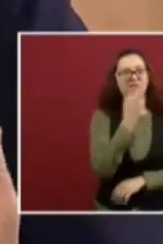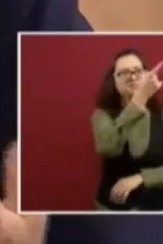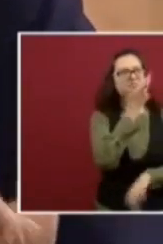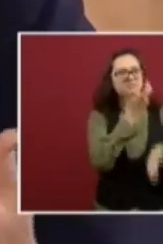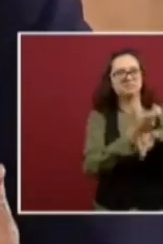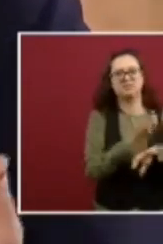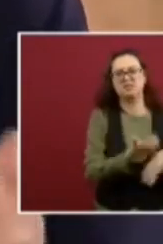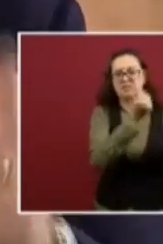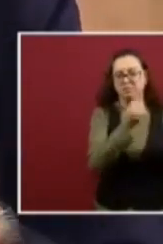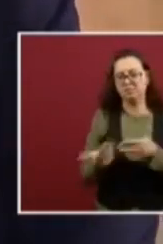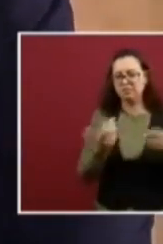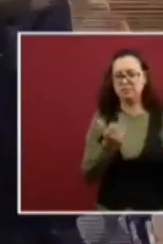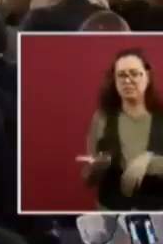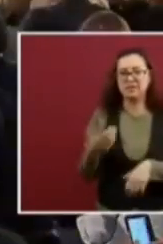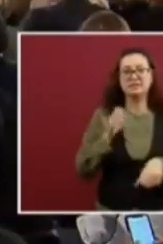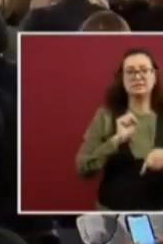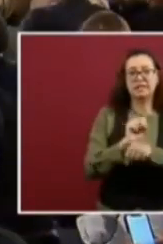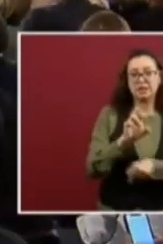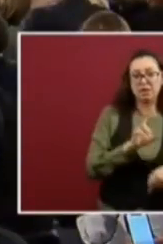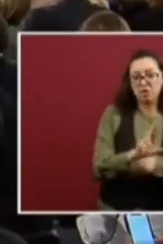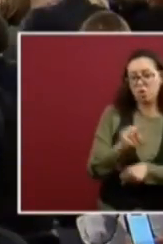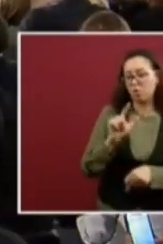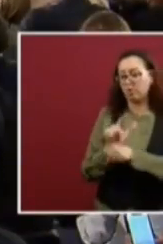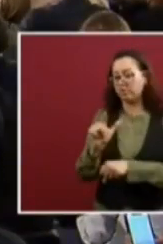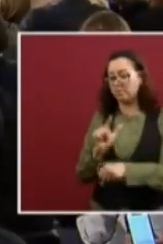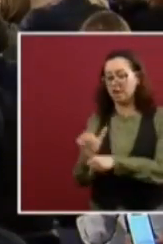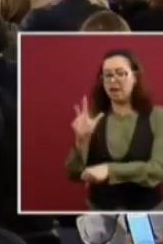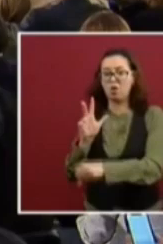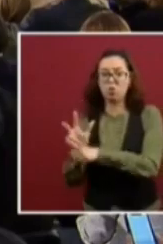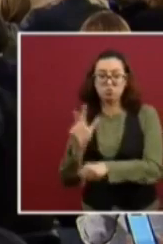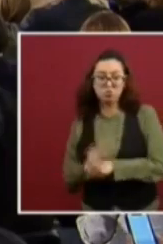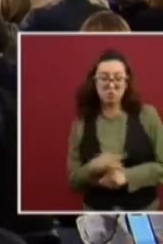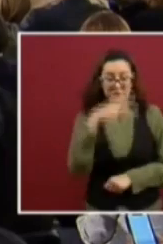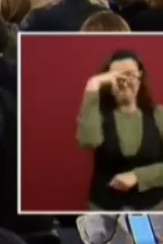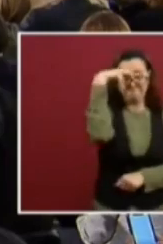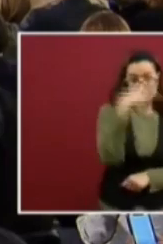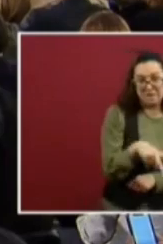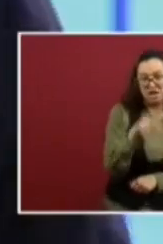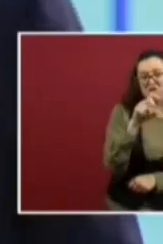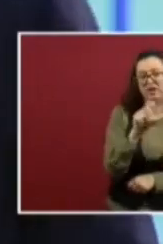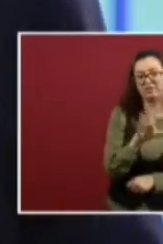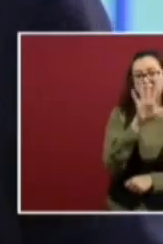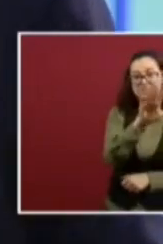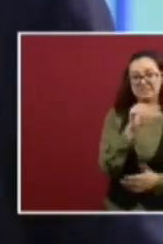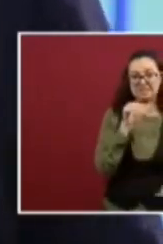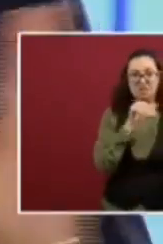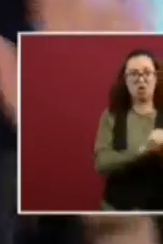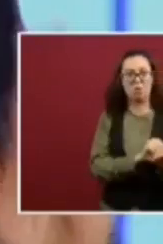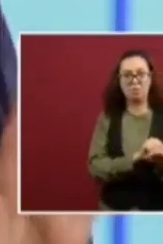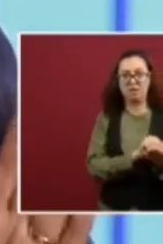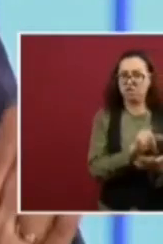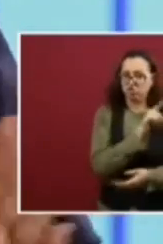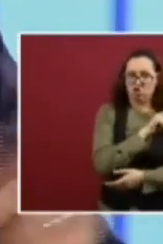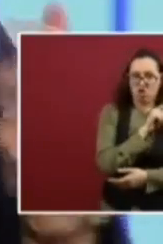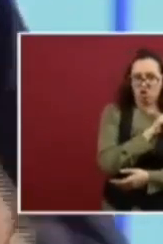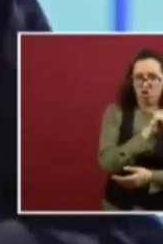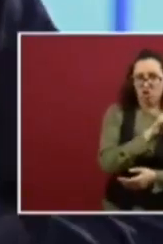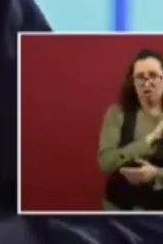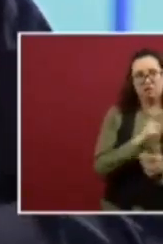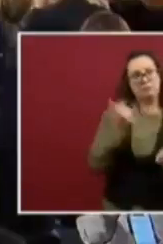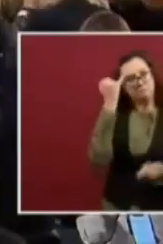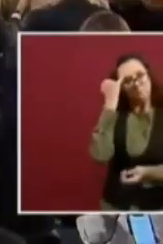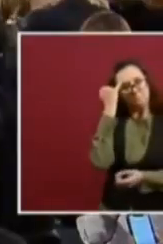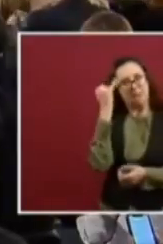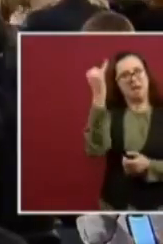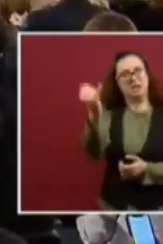el salvador guatemala y honduras méjico solito genera sus 35 mil solito ahora